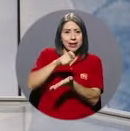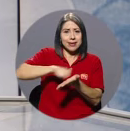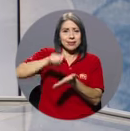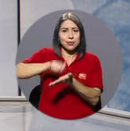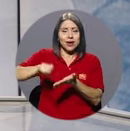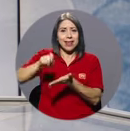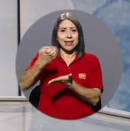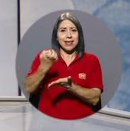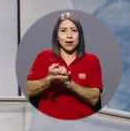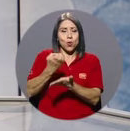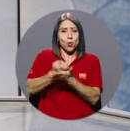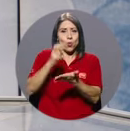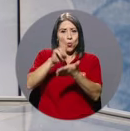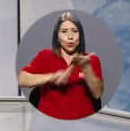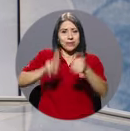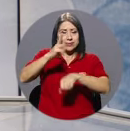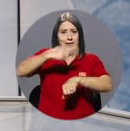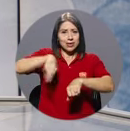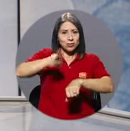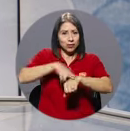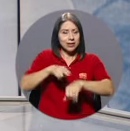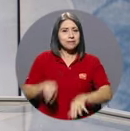Escuela de Economía de la Universidad Nacional.